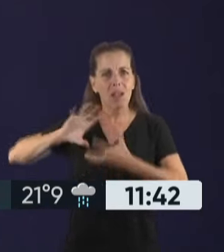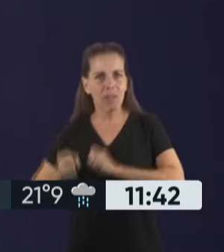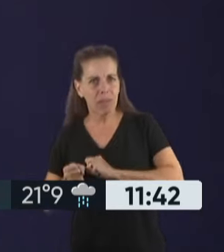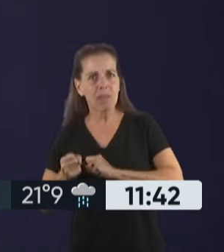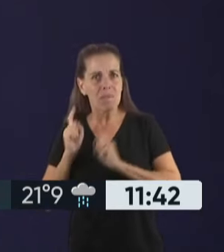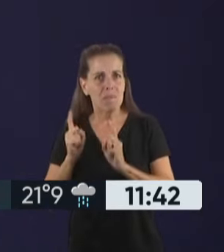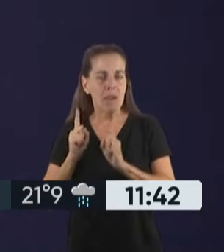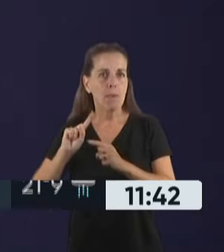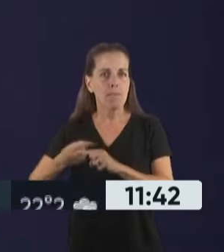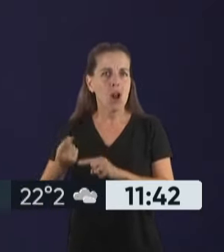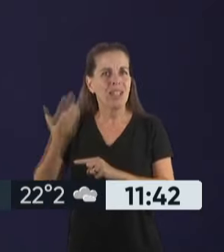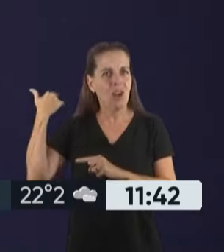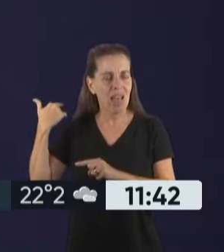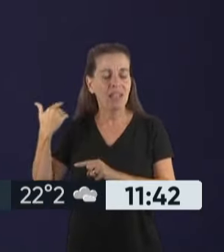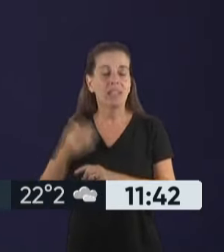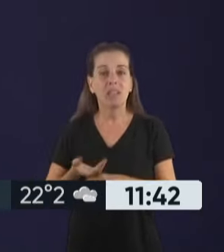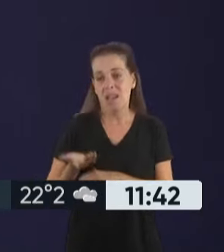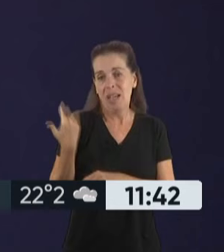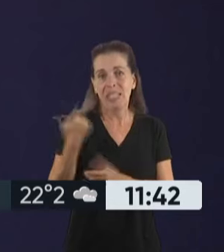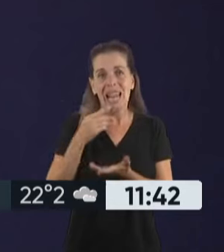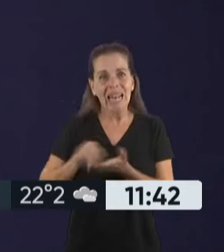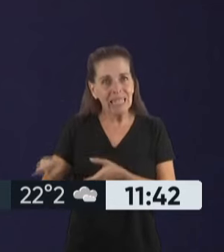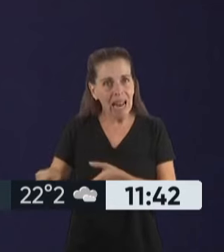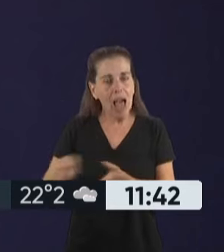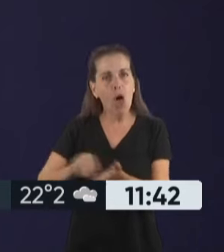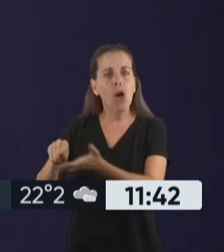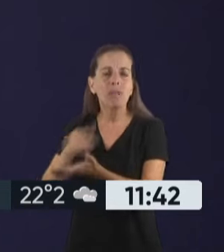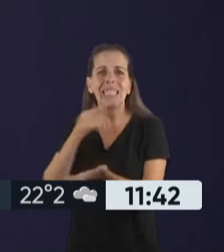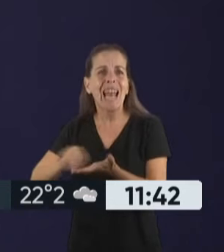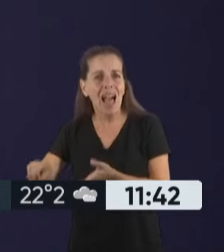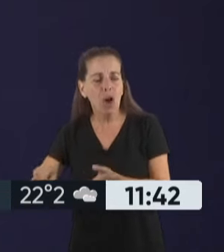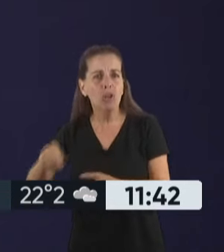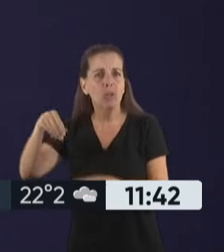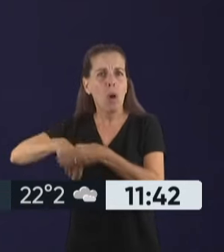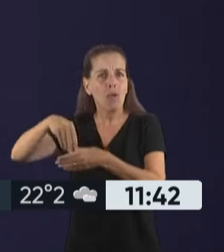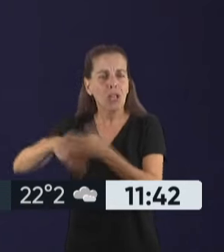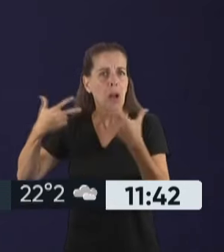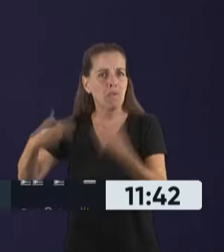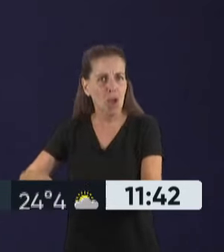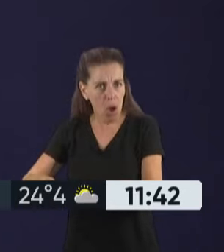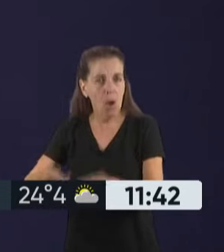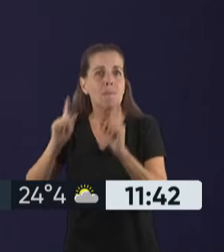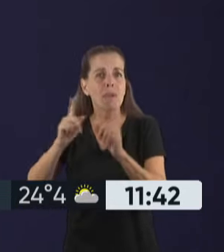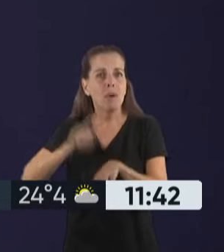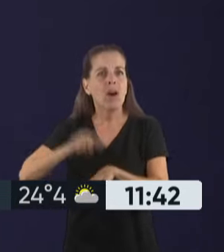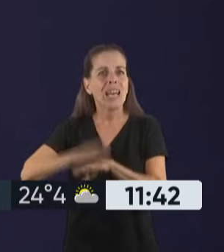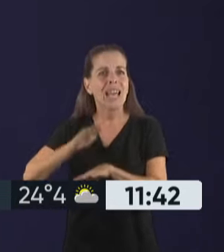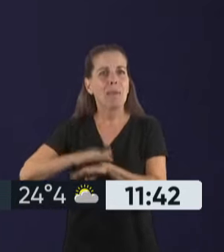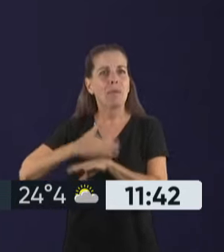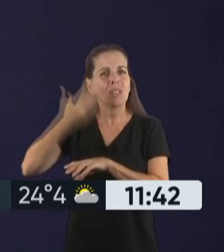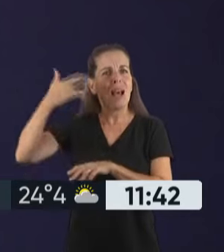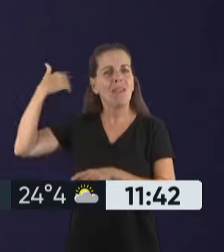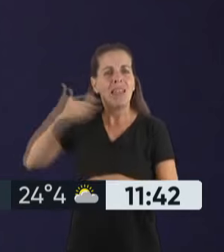salario muchos de los que votaron ayer son responsables de ha destruido el sistema jubilatorio el sistema energético de haber vaciado El